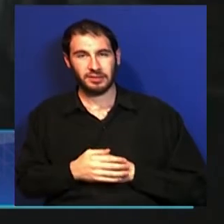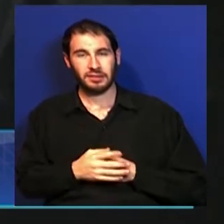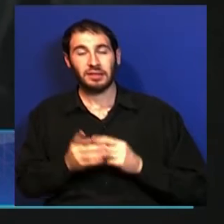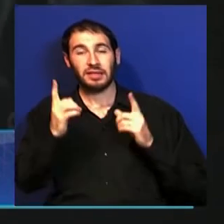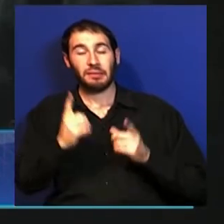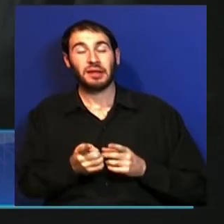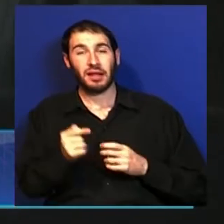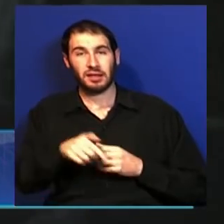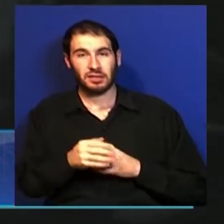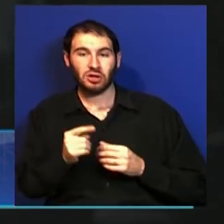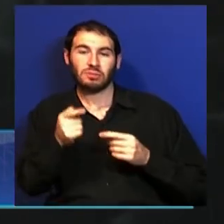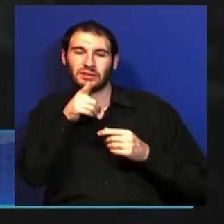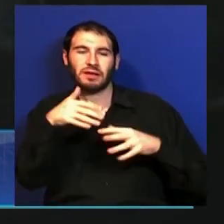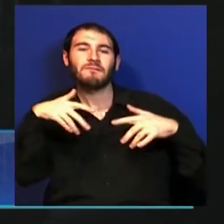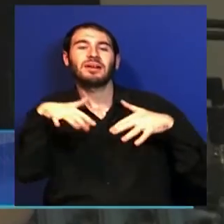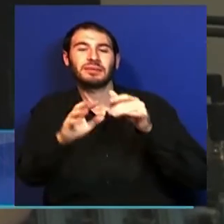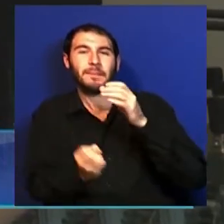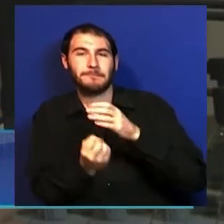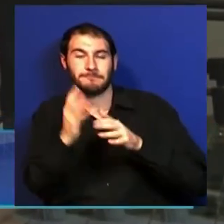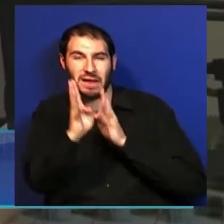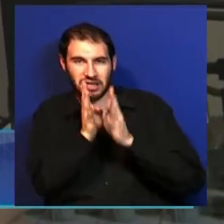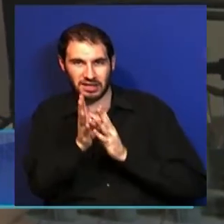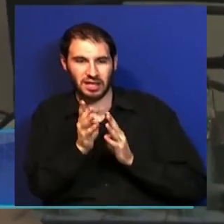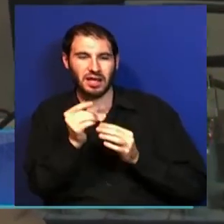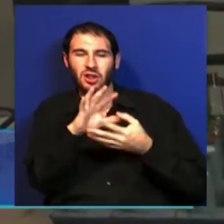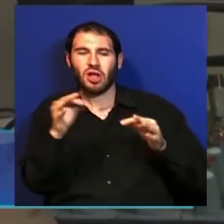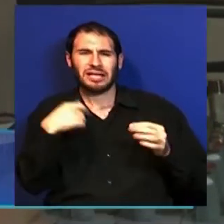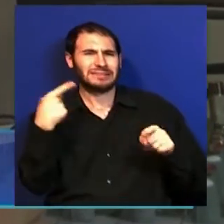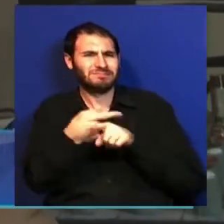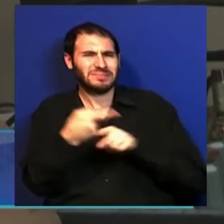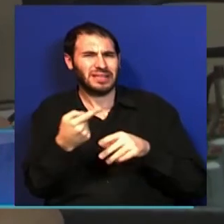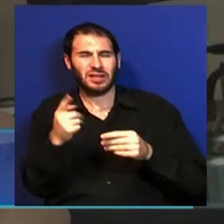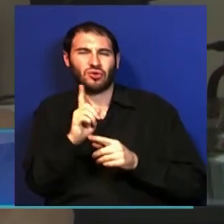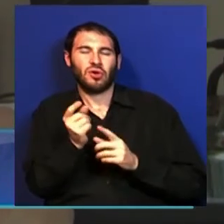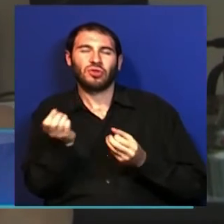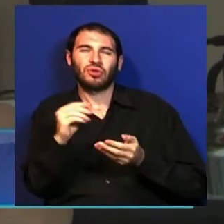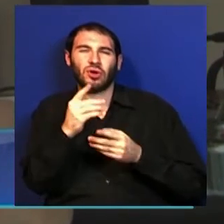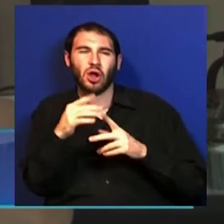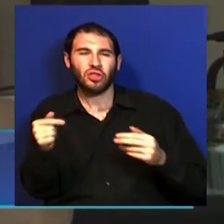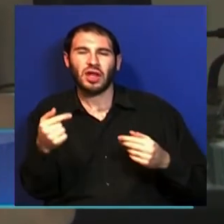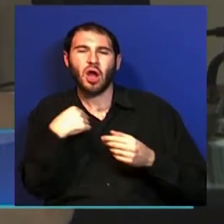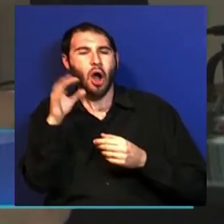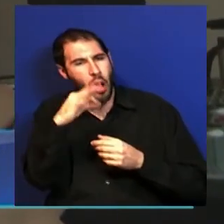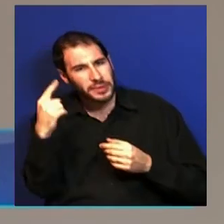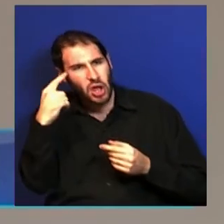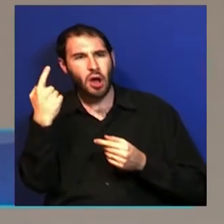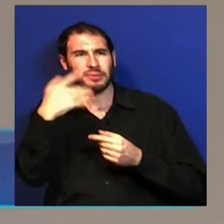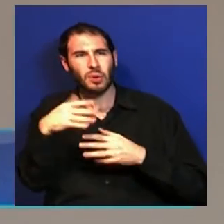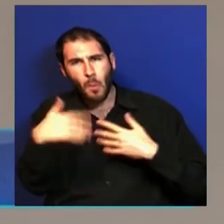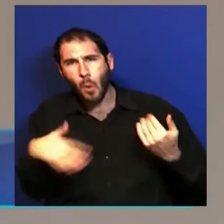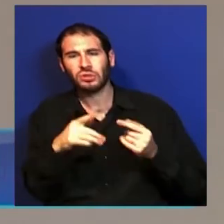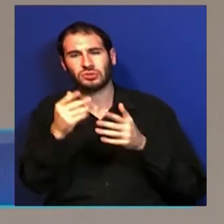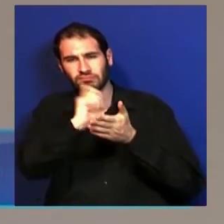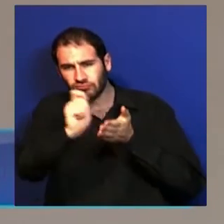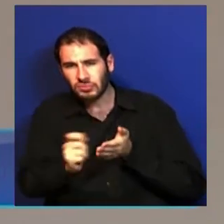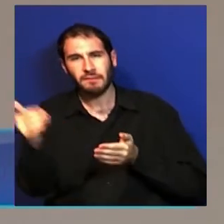surge, digamos, el fantasma de la máquina. Una expresión de nosotros no es de una queja, simplemente decimos nuestra opinión. Han venido músicos,